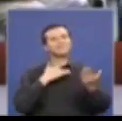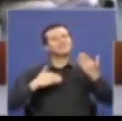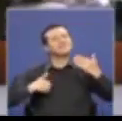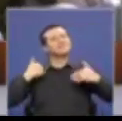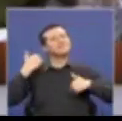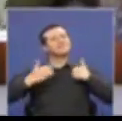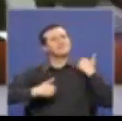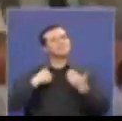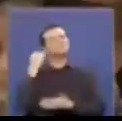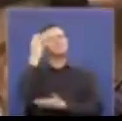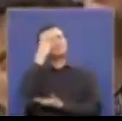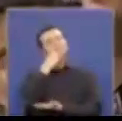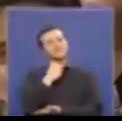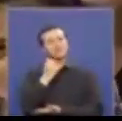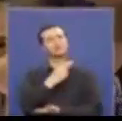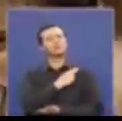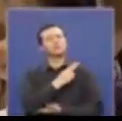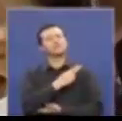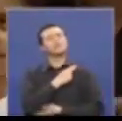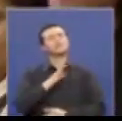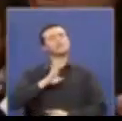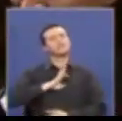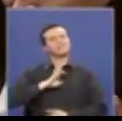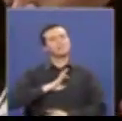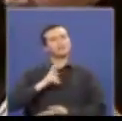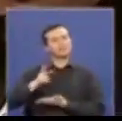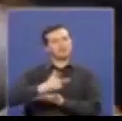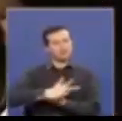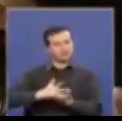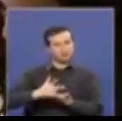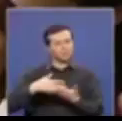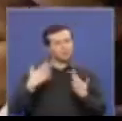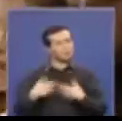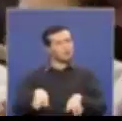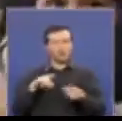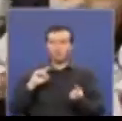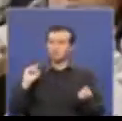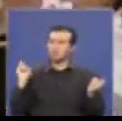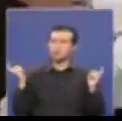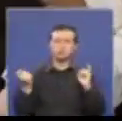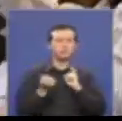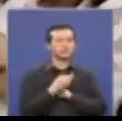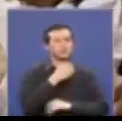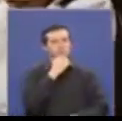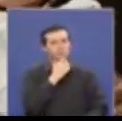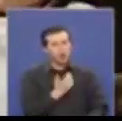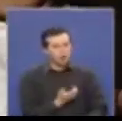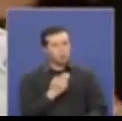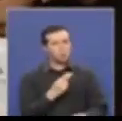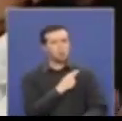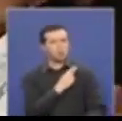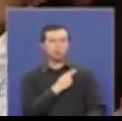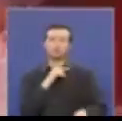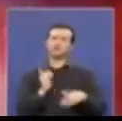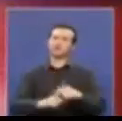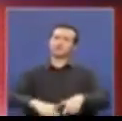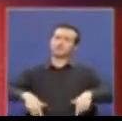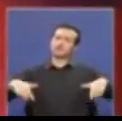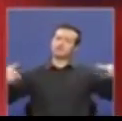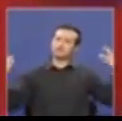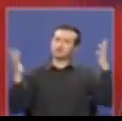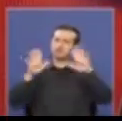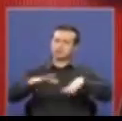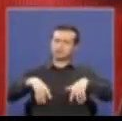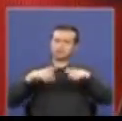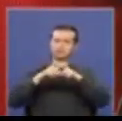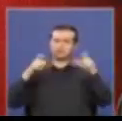alegría que me ha dado volver a Universidad Técnica del Carchi, Politécnica. ¿Cómo ha cambiado? Semejante universidad, semejante